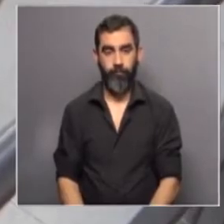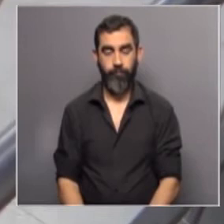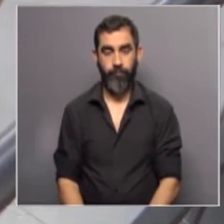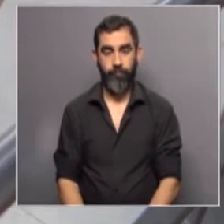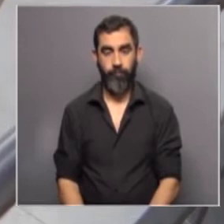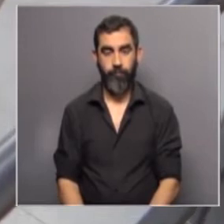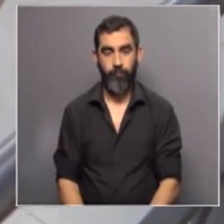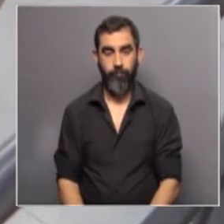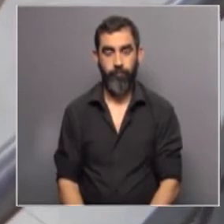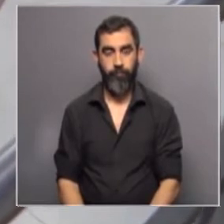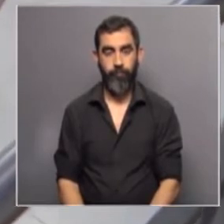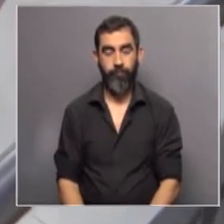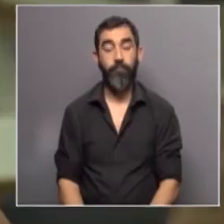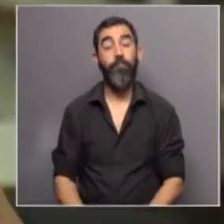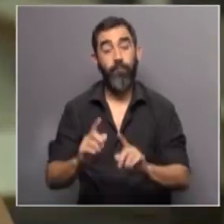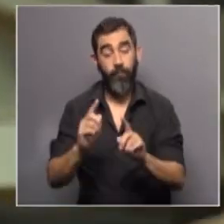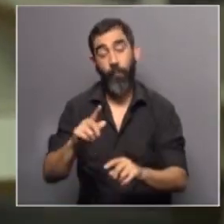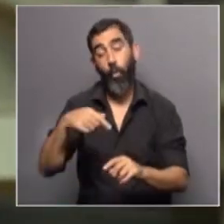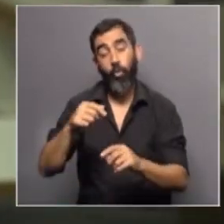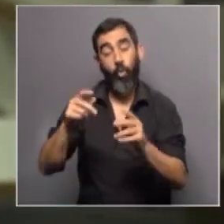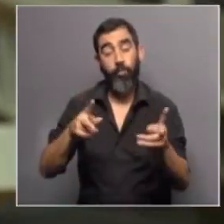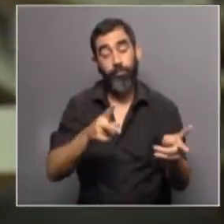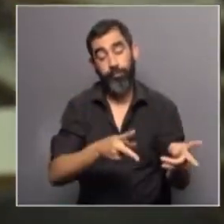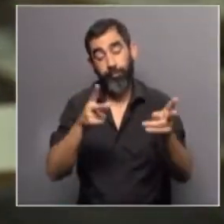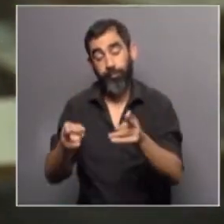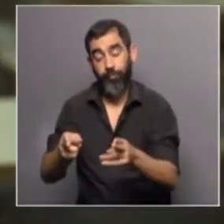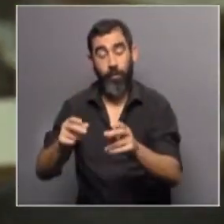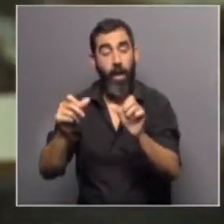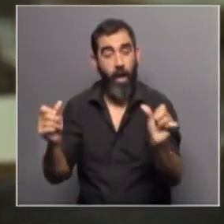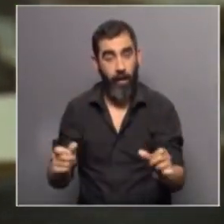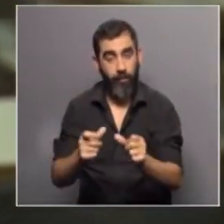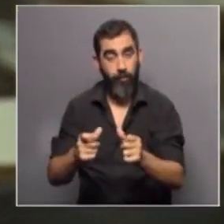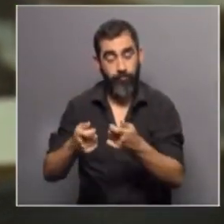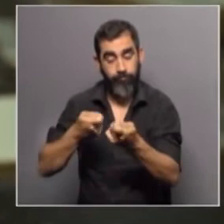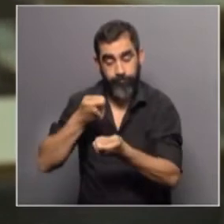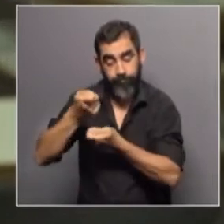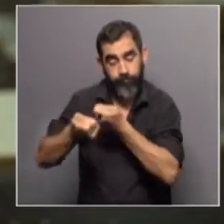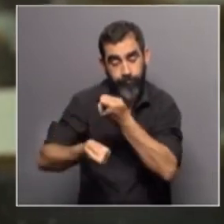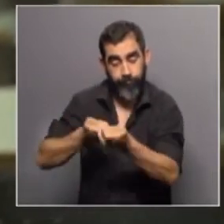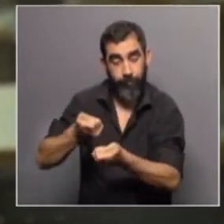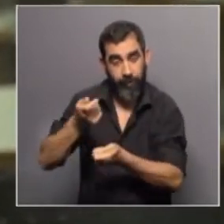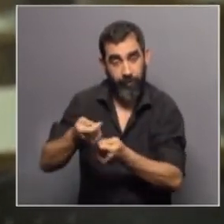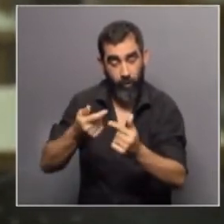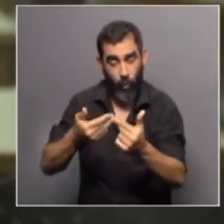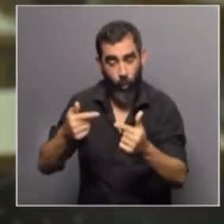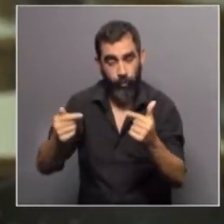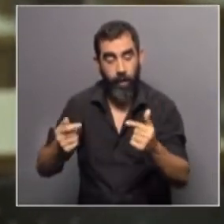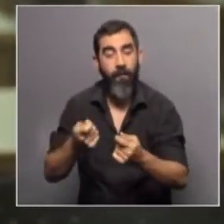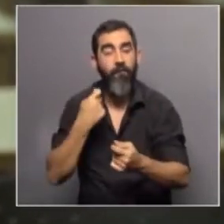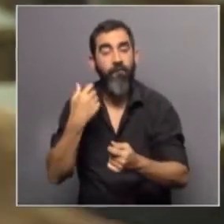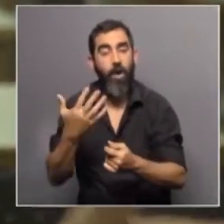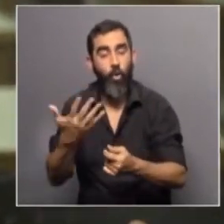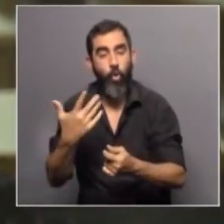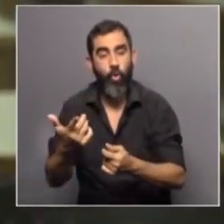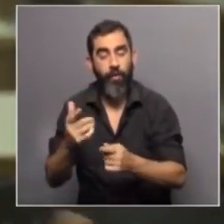Lo que nosotros hacemos en el resto de las fases del proyecto es incorporarle a ese extracto el valor agregado